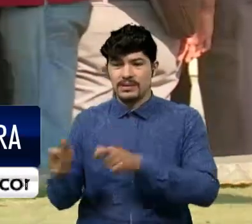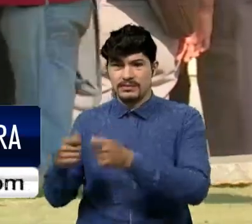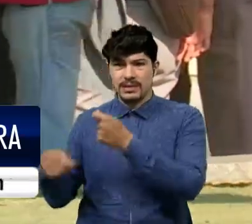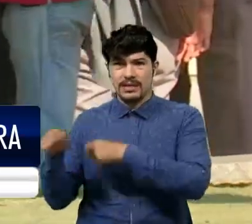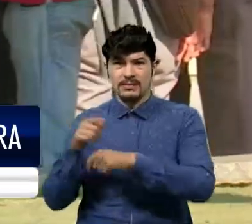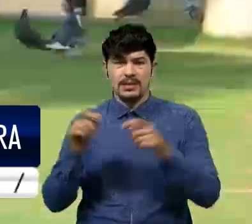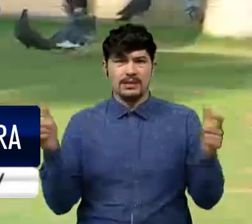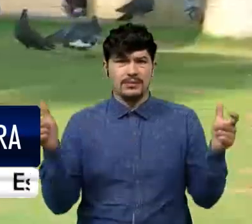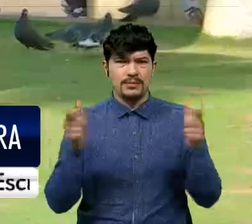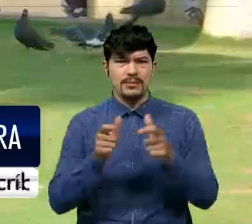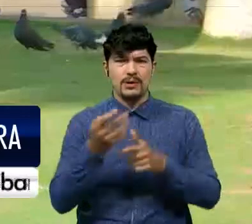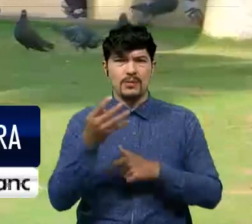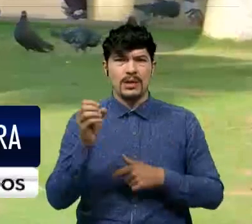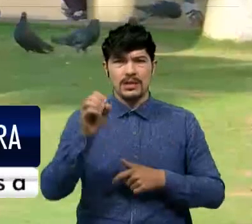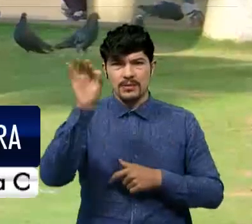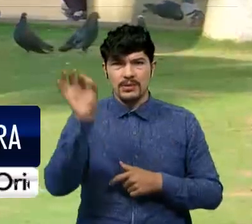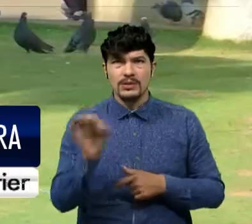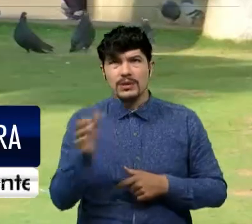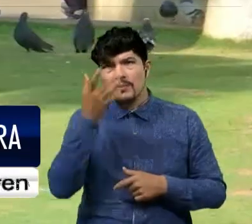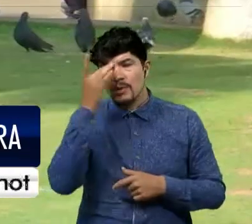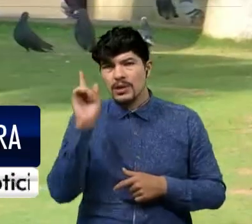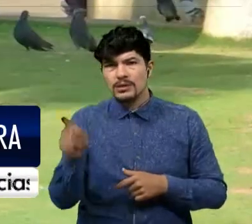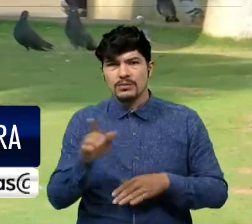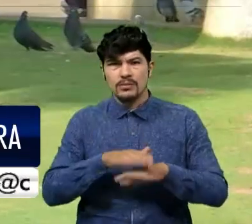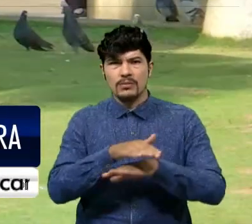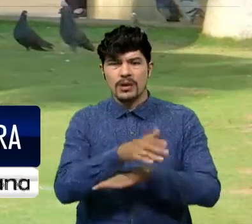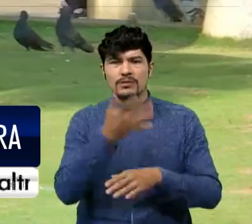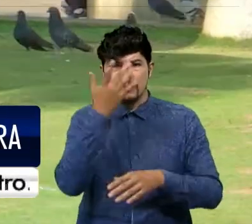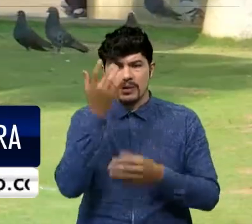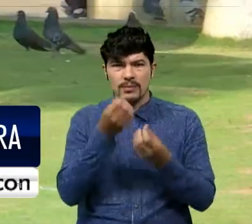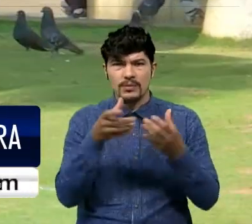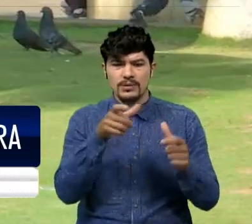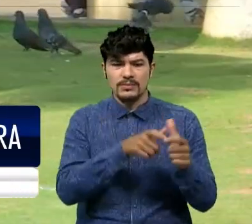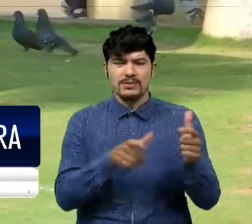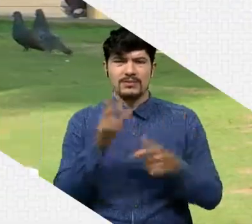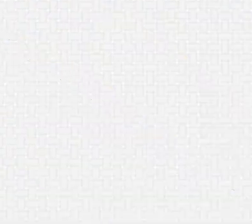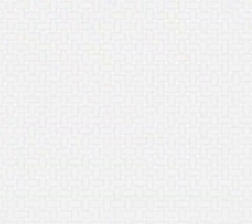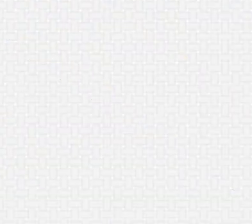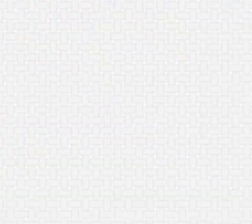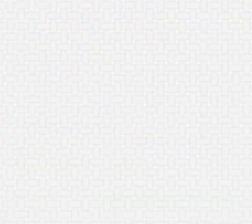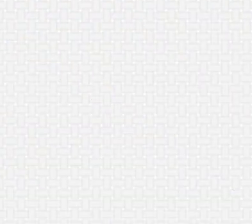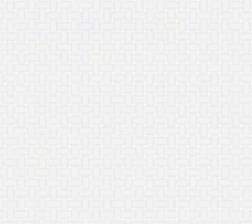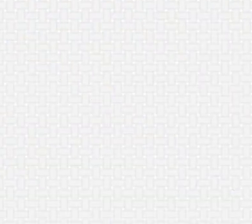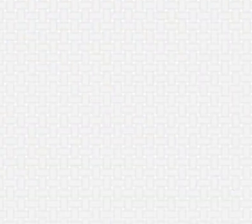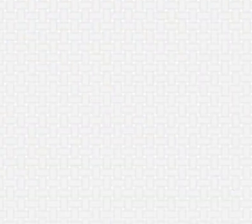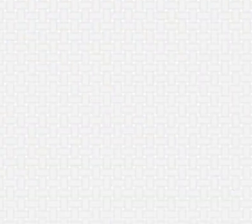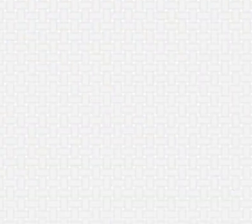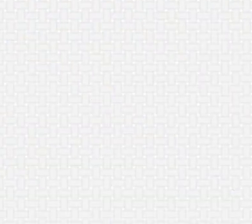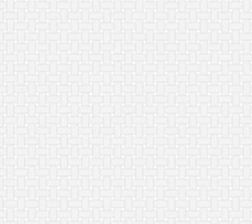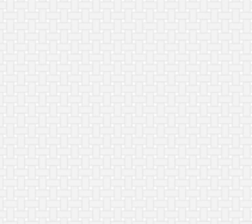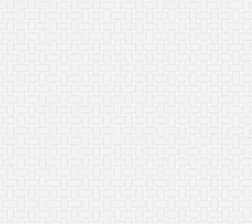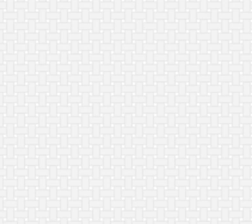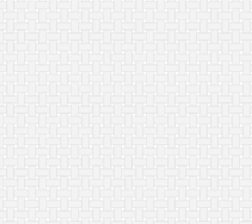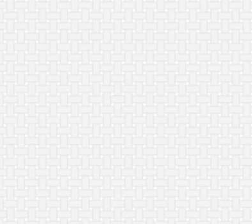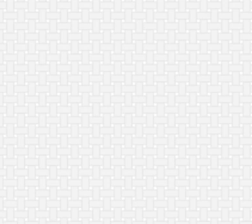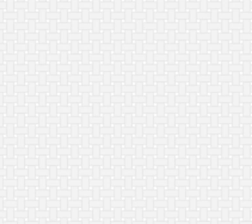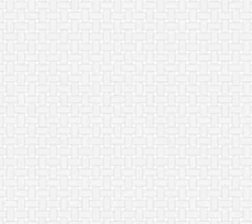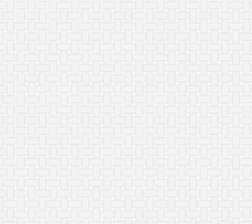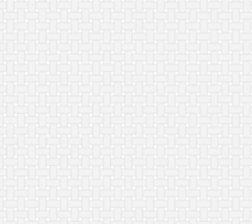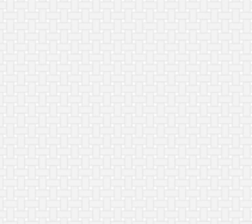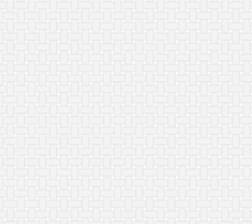se han reducido en un 40% por estas actuaciones de los venezolanos. Naltro.com